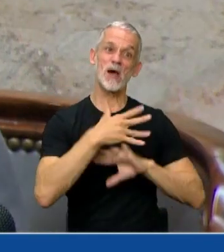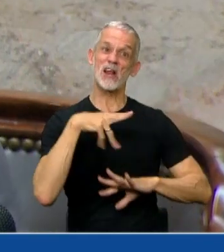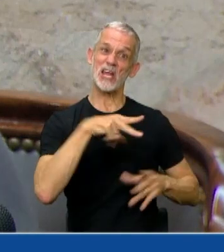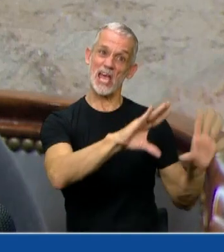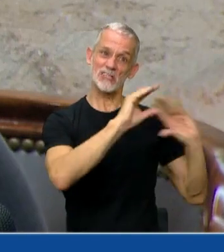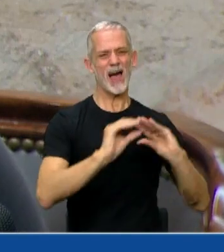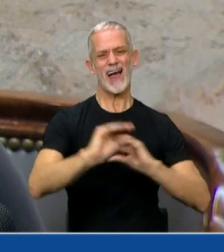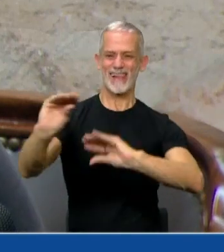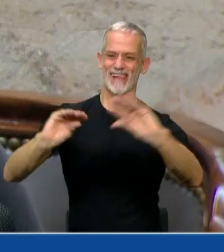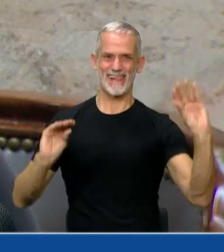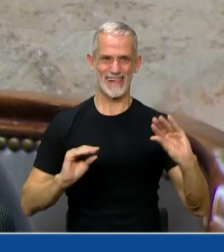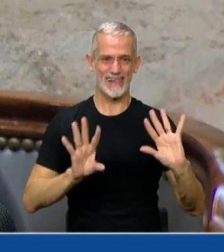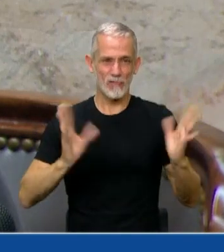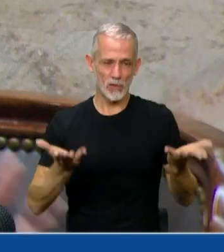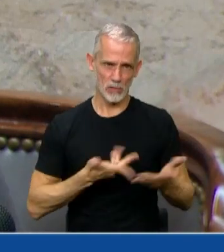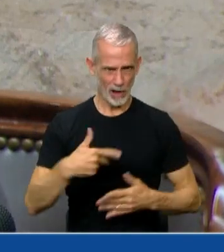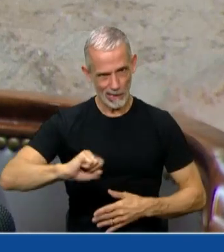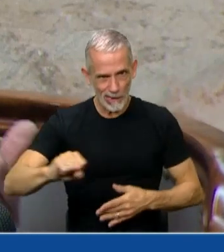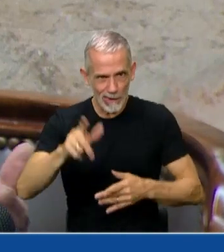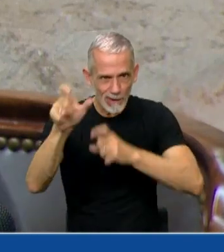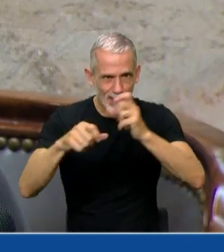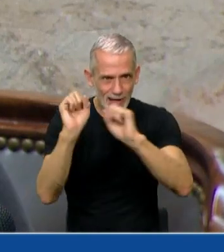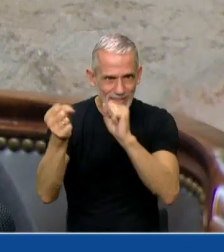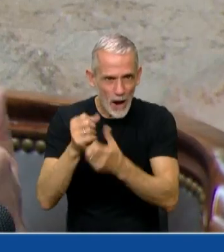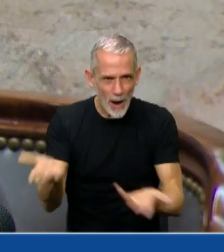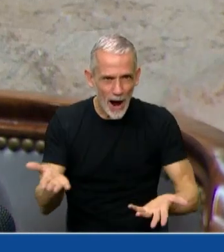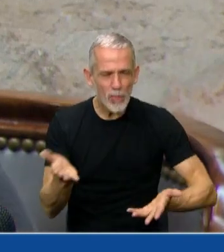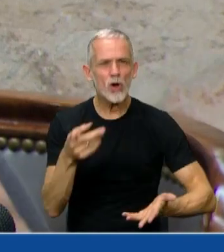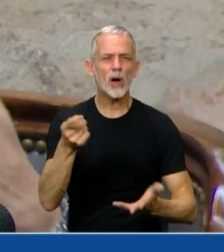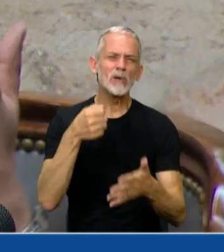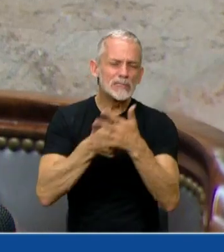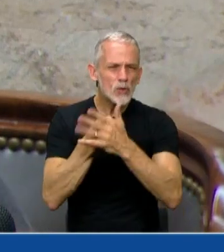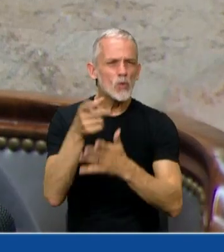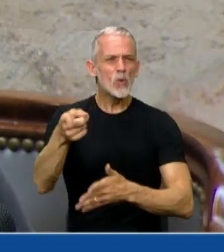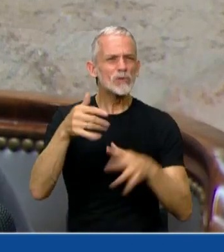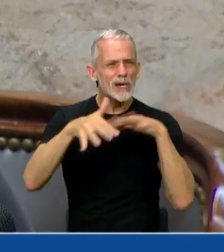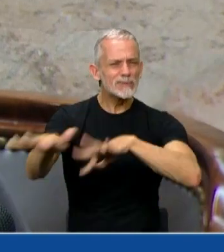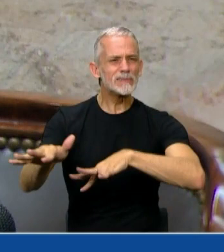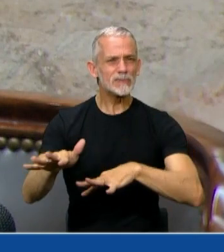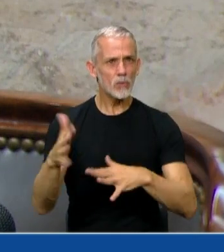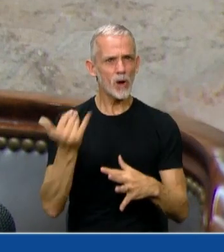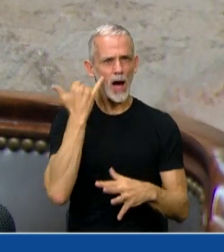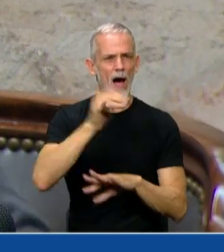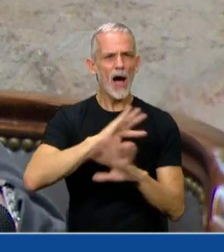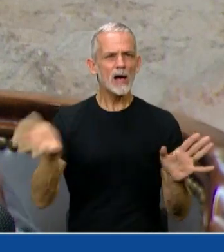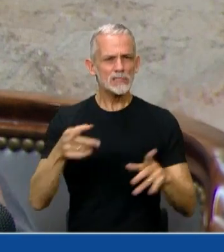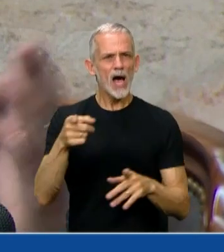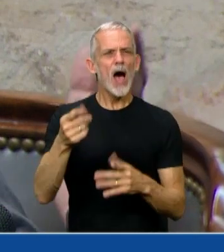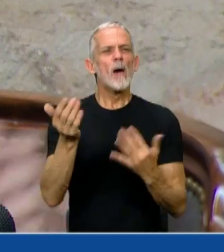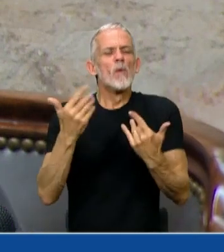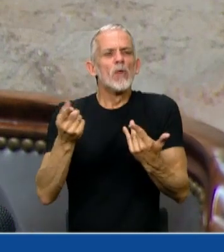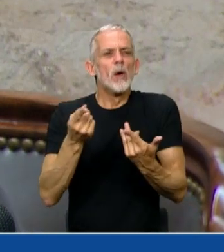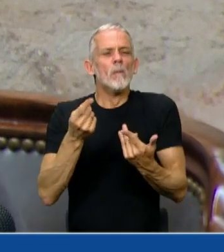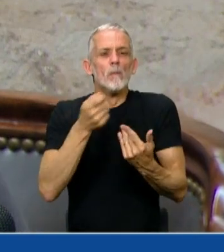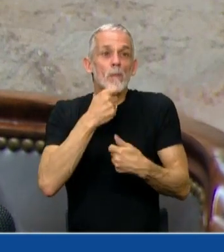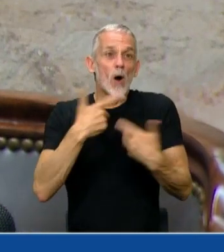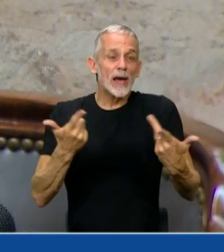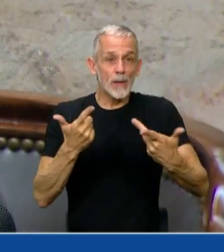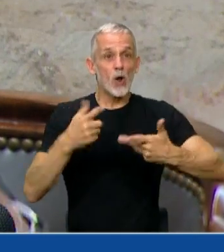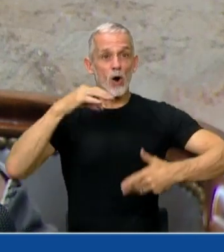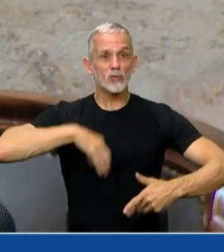de jorobar a los trabajadores que con luchas lograron pasar por arriba, por ejemplo, de